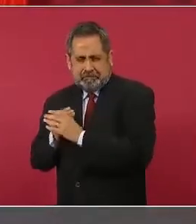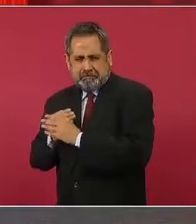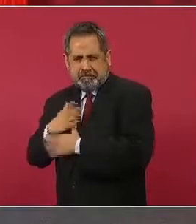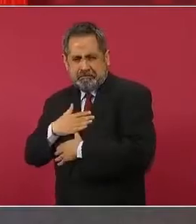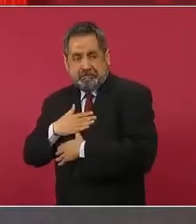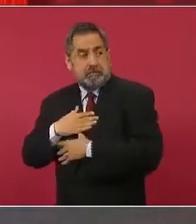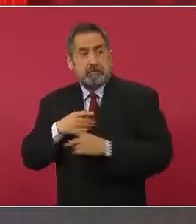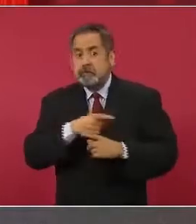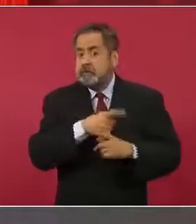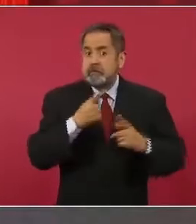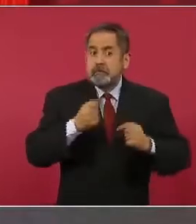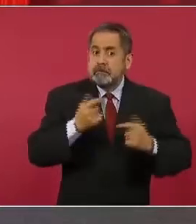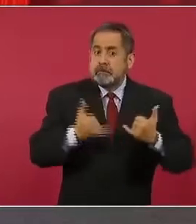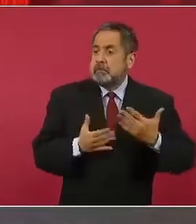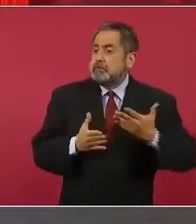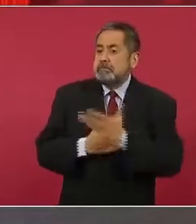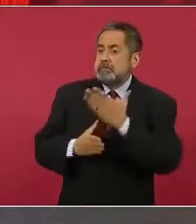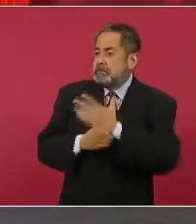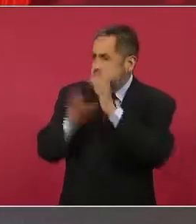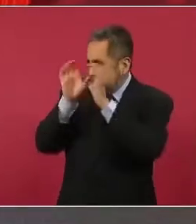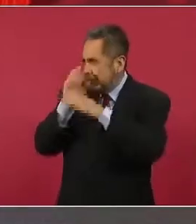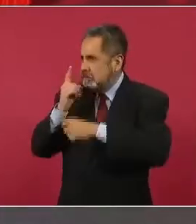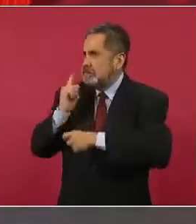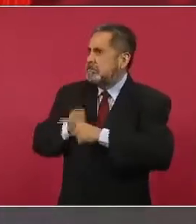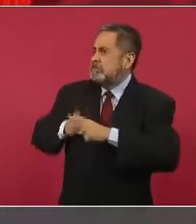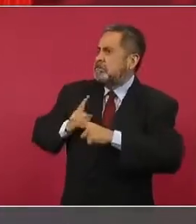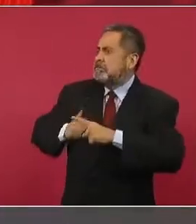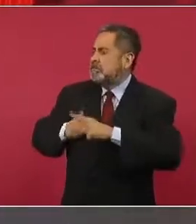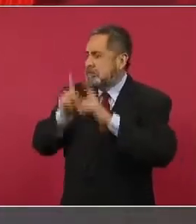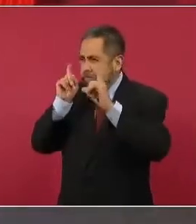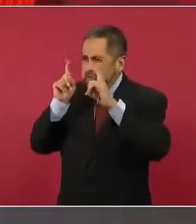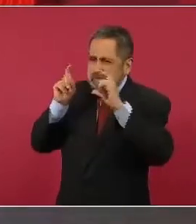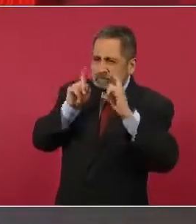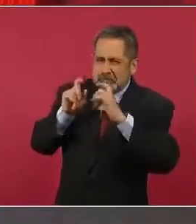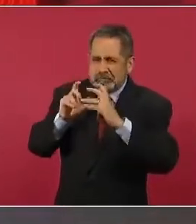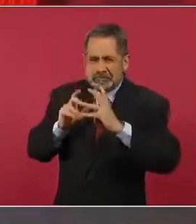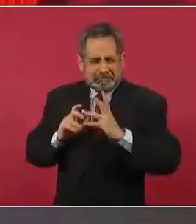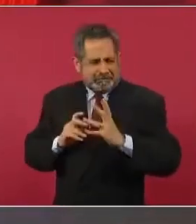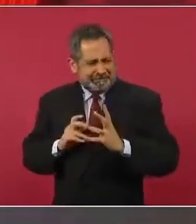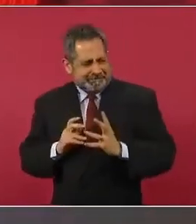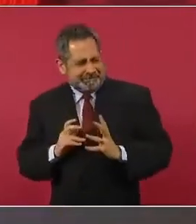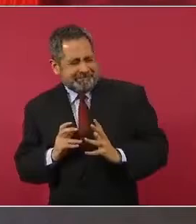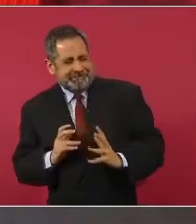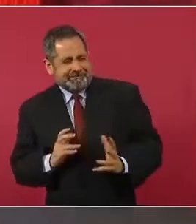y ahí van a tomarme fotos y llevan cámaras.